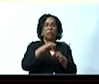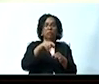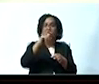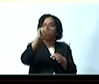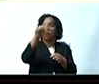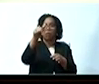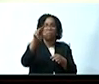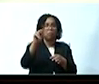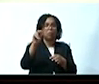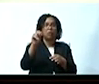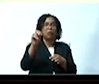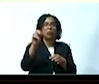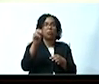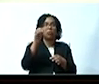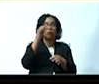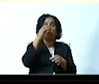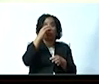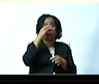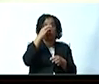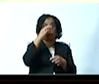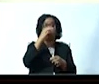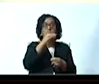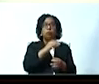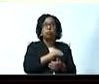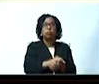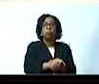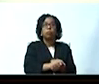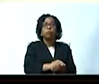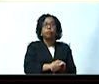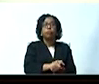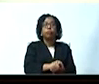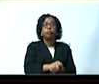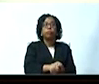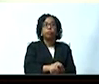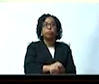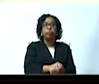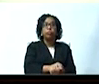¿Eh? No entiendo.